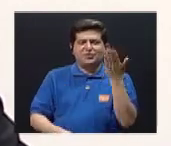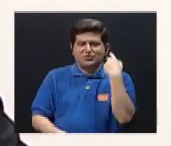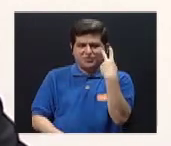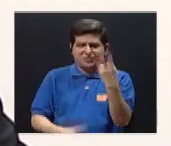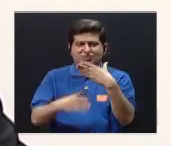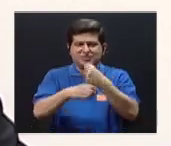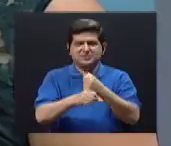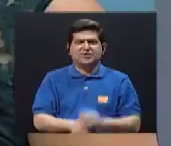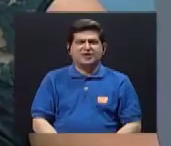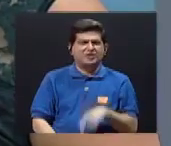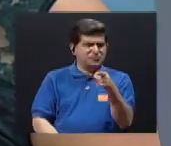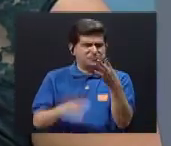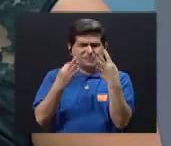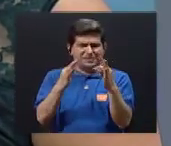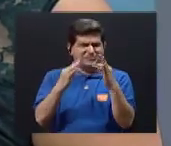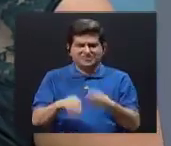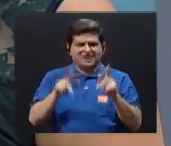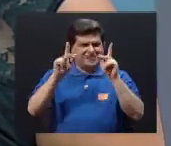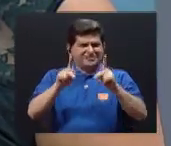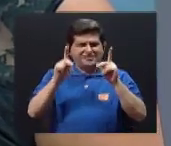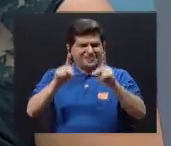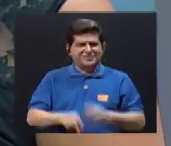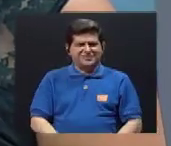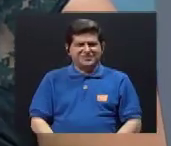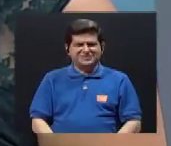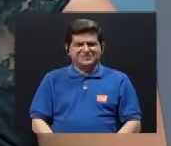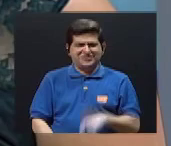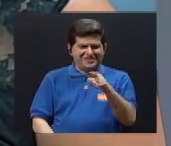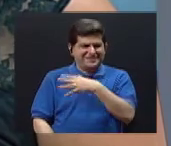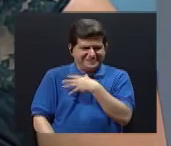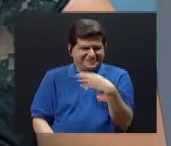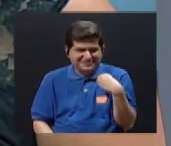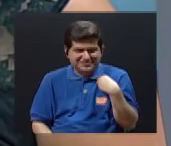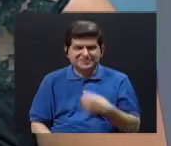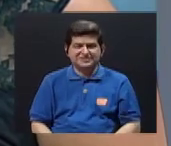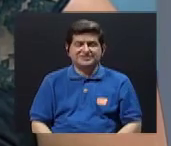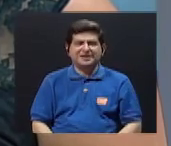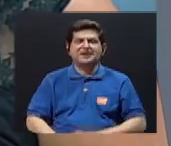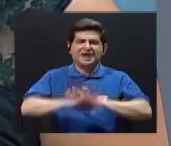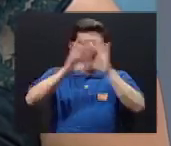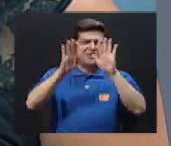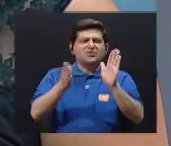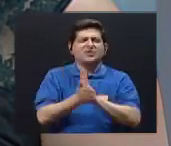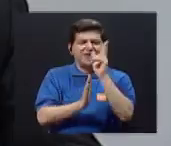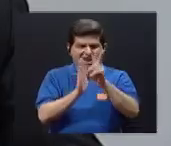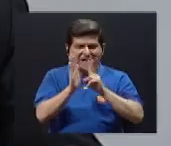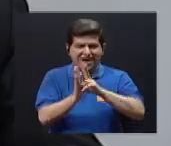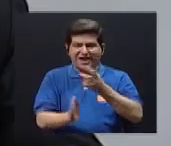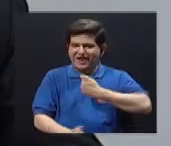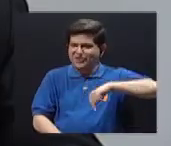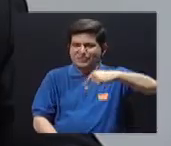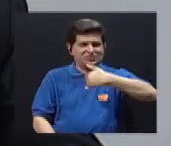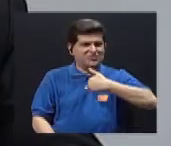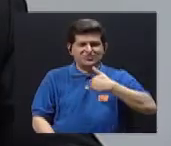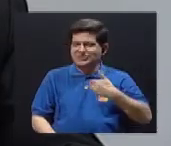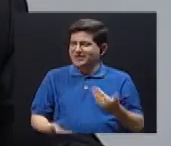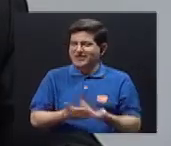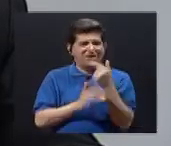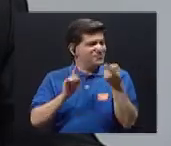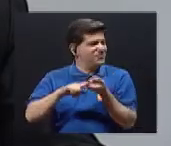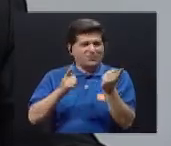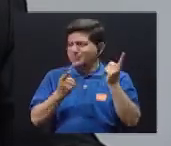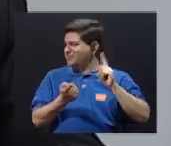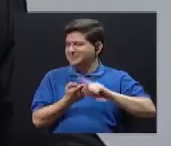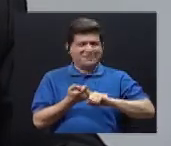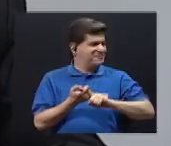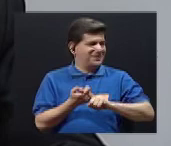producto audiovisual. Uh-huh. Cristian, me imagino que ustedes no pretenden caerle bien a nadie. Bueno, estaba muy claro que a la hora de plantear este documental de que no íbamos a obtener